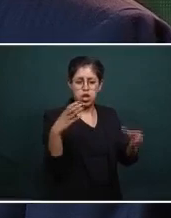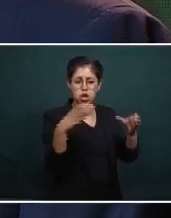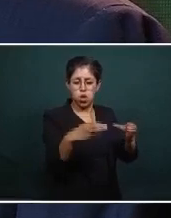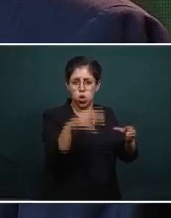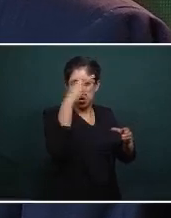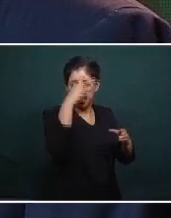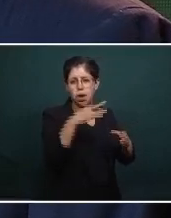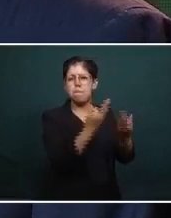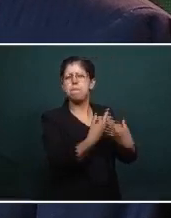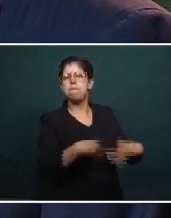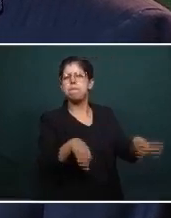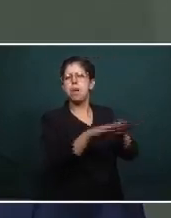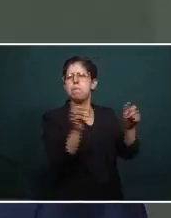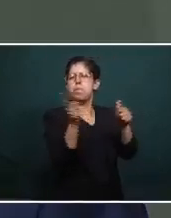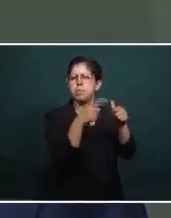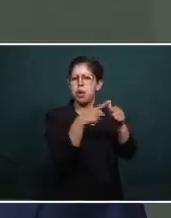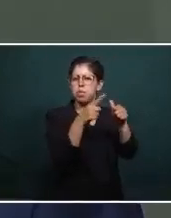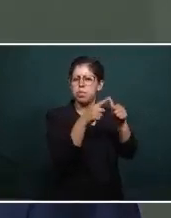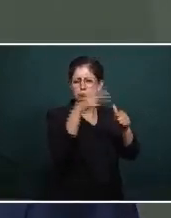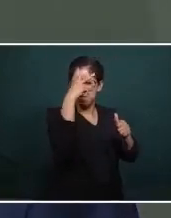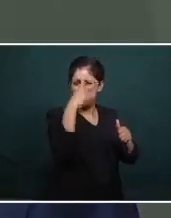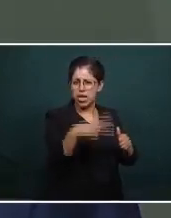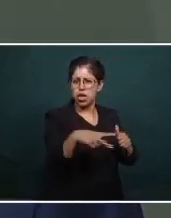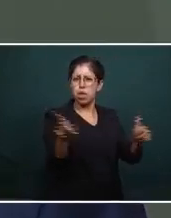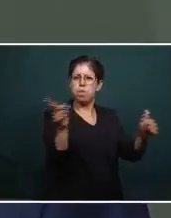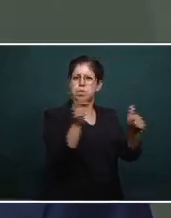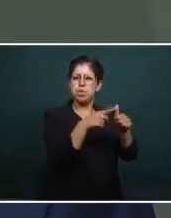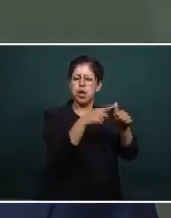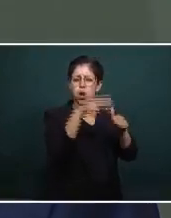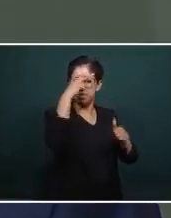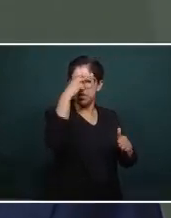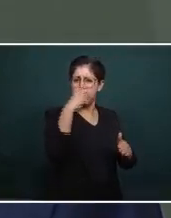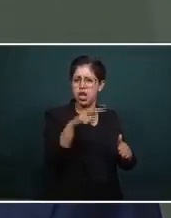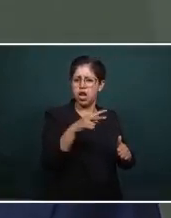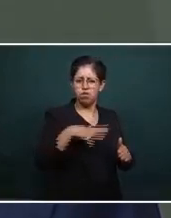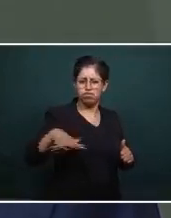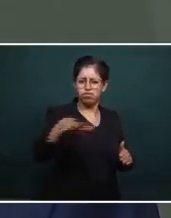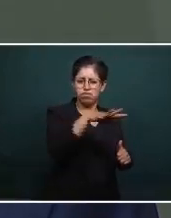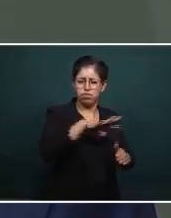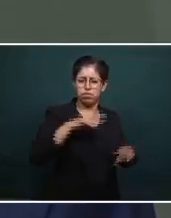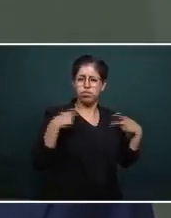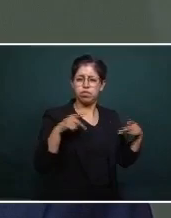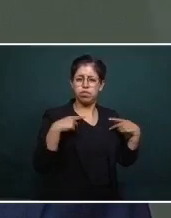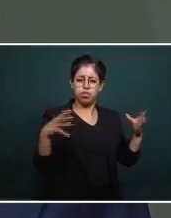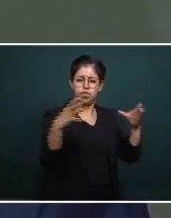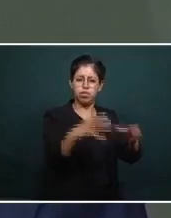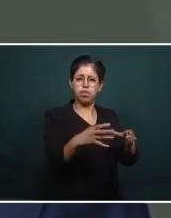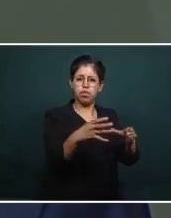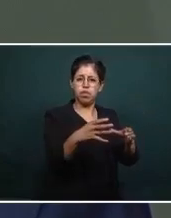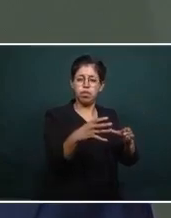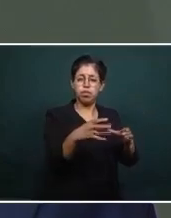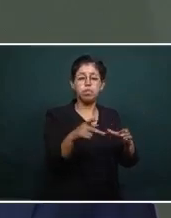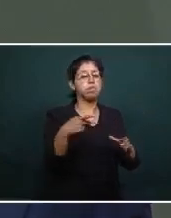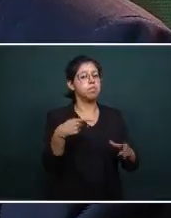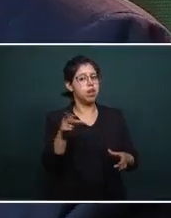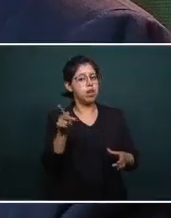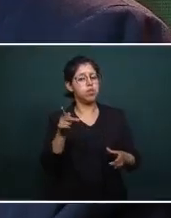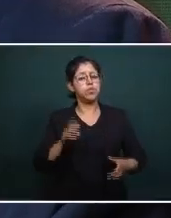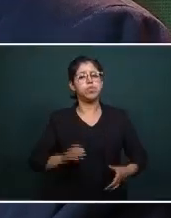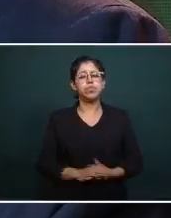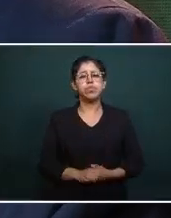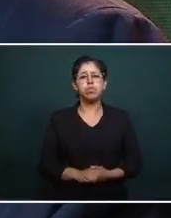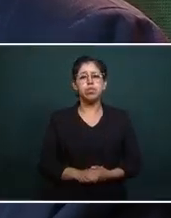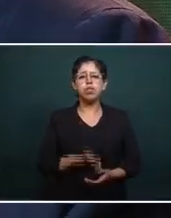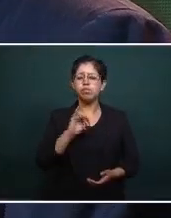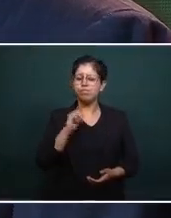Primero México, primero los mexicanos. Sin embargo, y a pesar